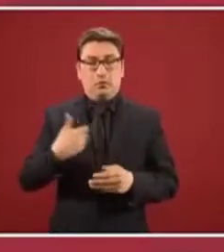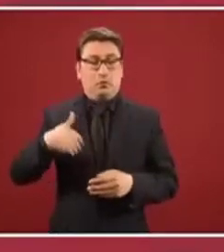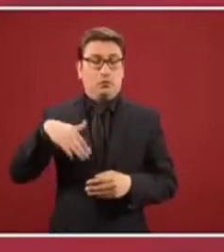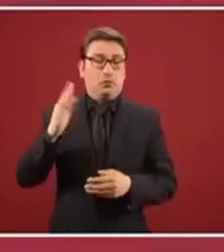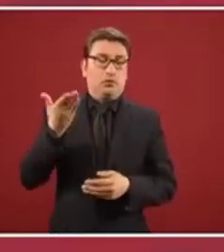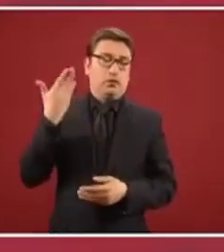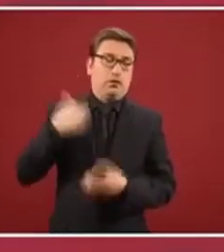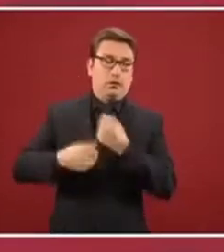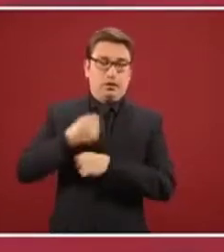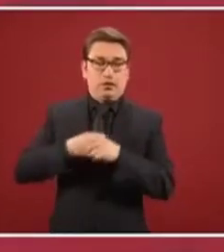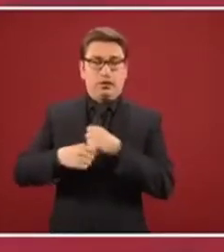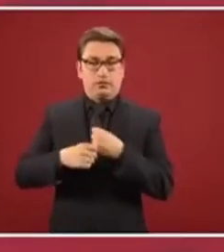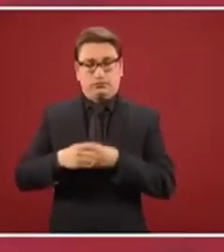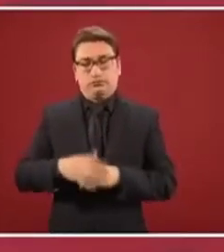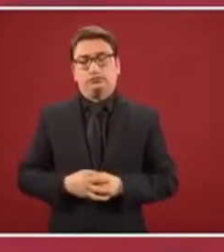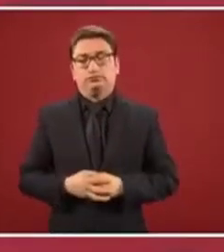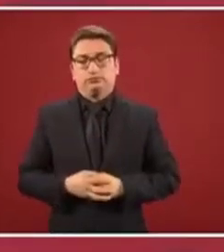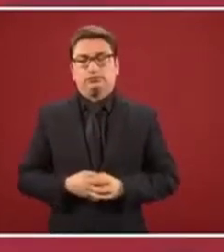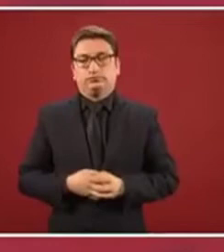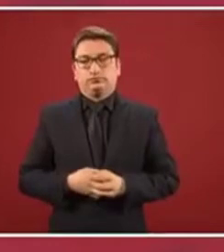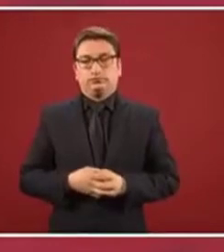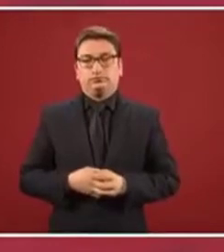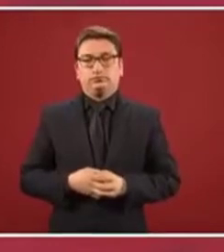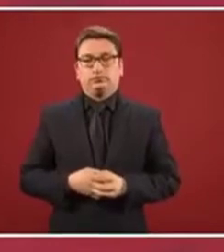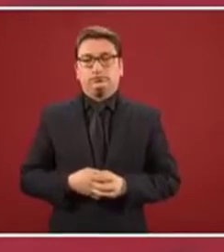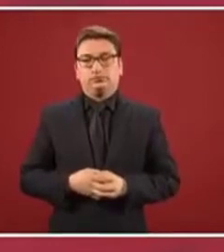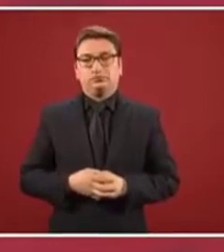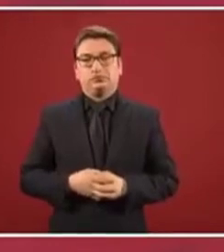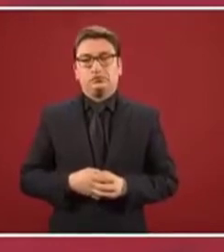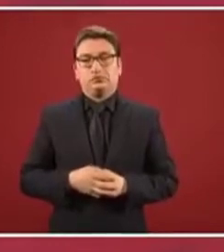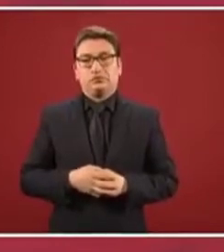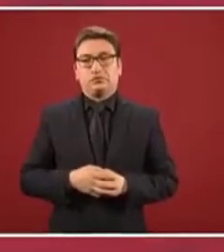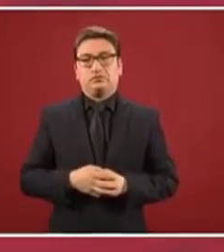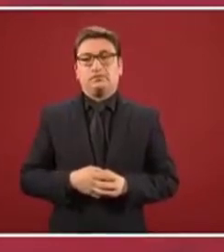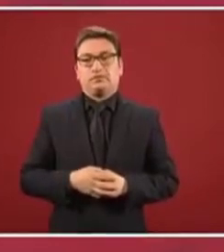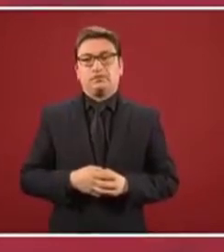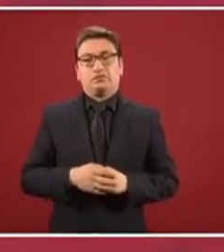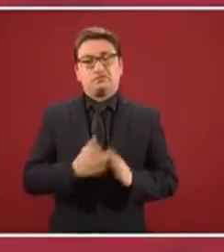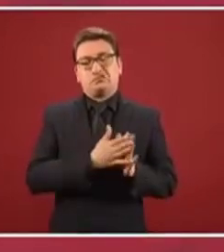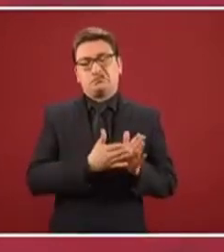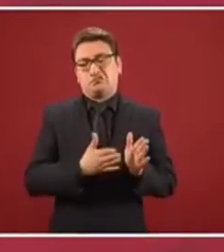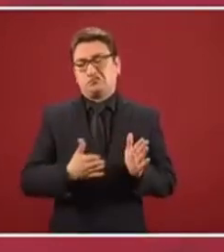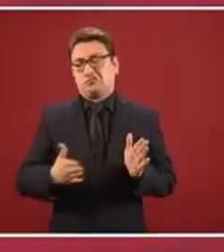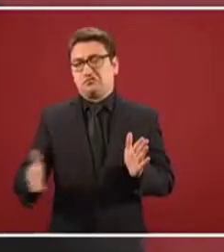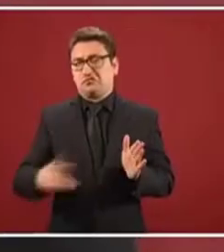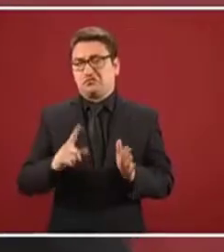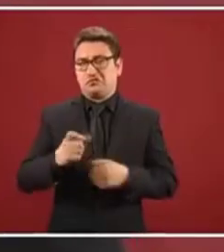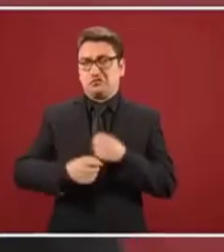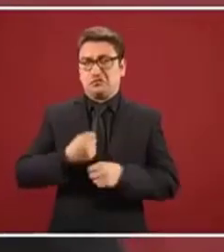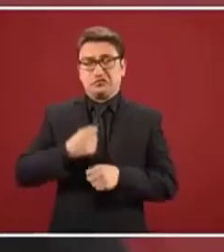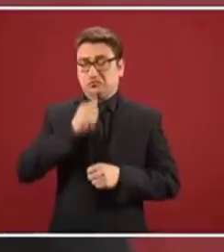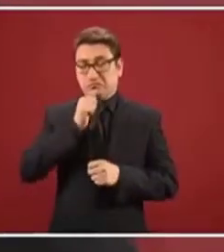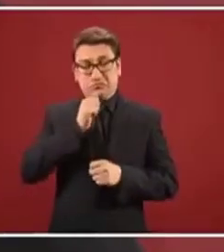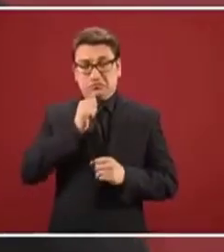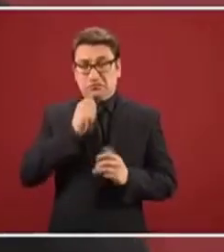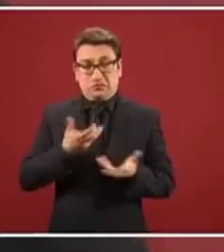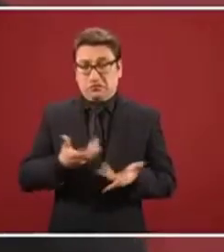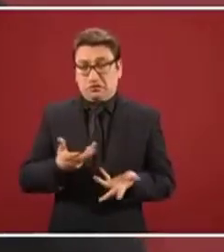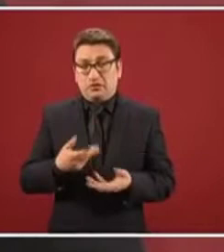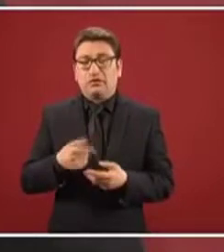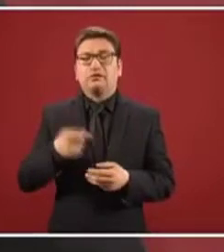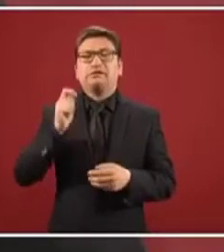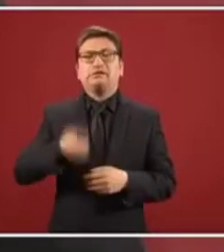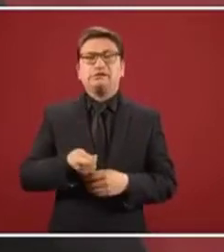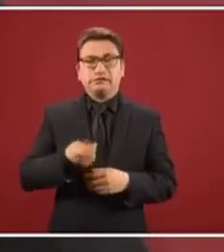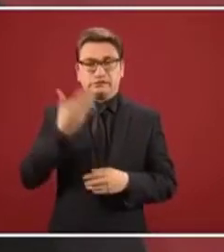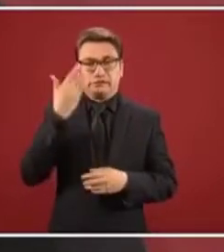tiempo, cuando menos en lo que va de este siglo, no se ha hecho un operativo de esa naturaleza, que